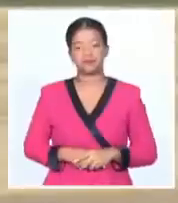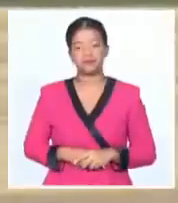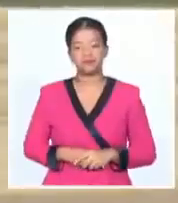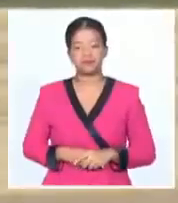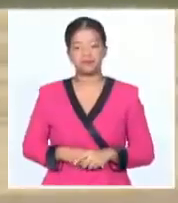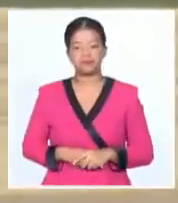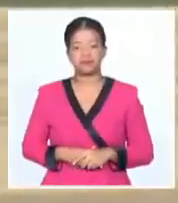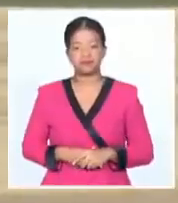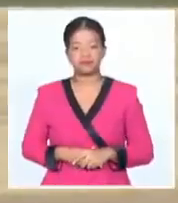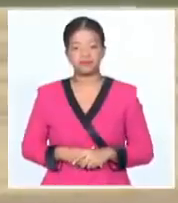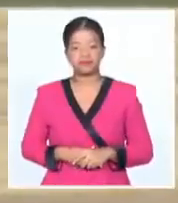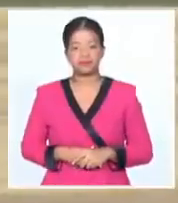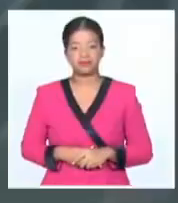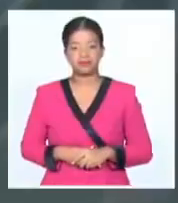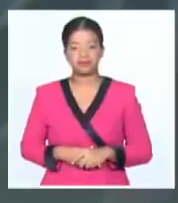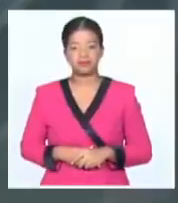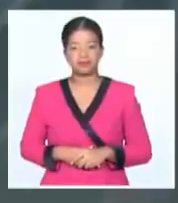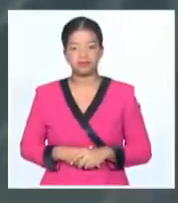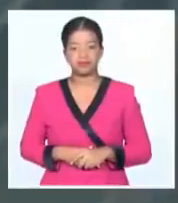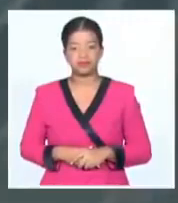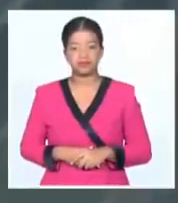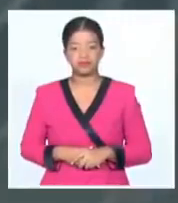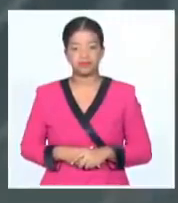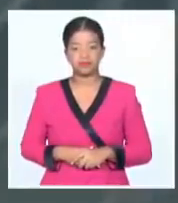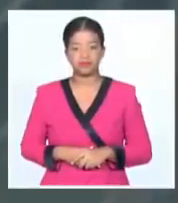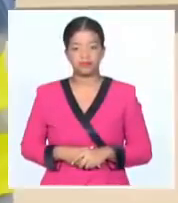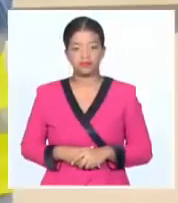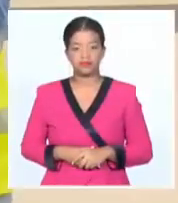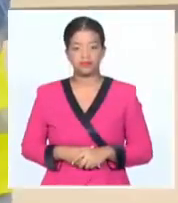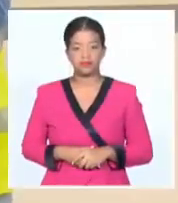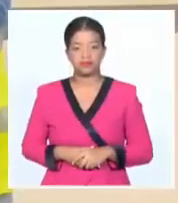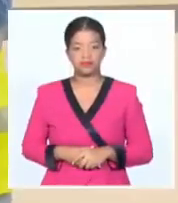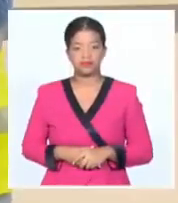Holguín, el camarógrafo Eide La Pera y Jordanis Rodríguez Laurencio, Canal Cubano de Noticias.